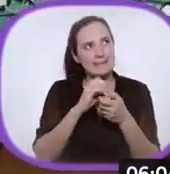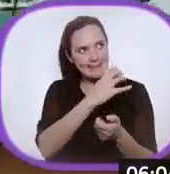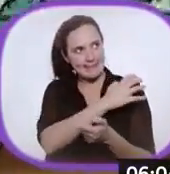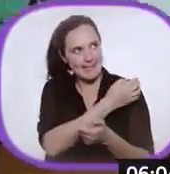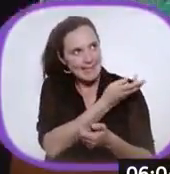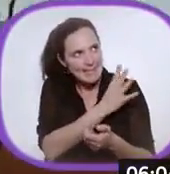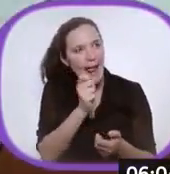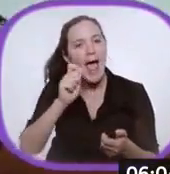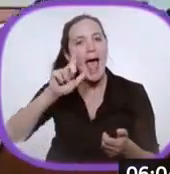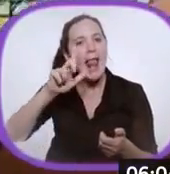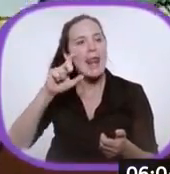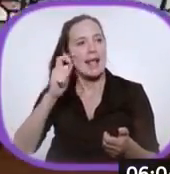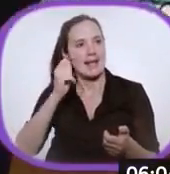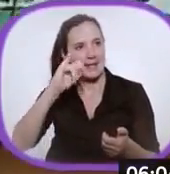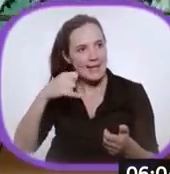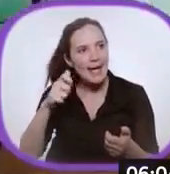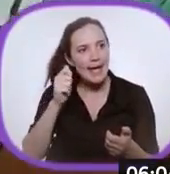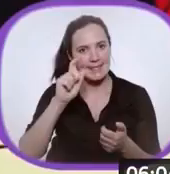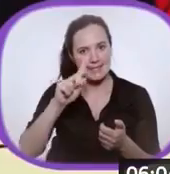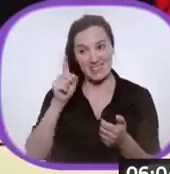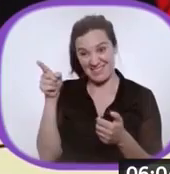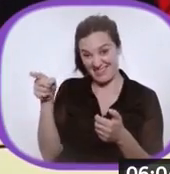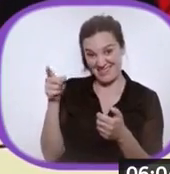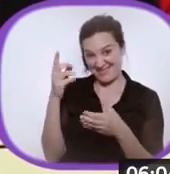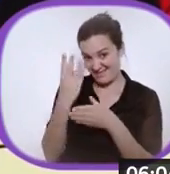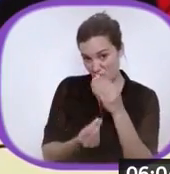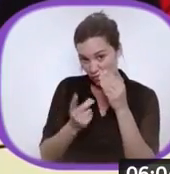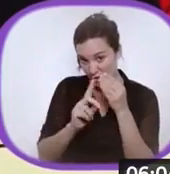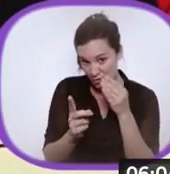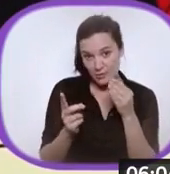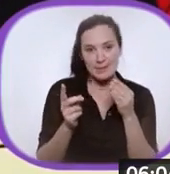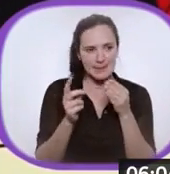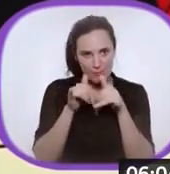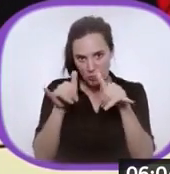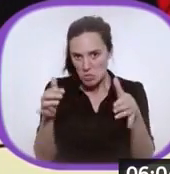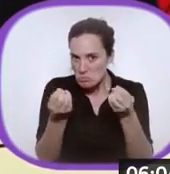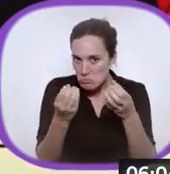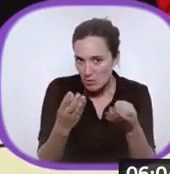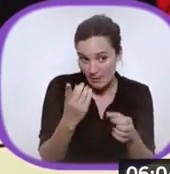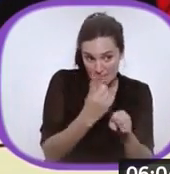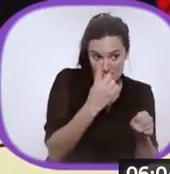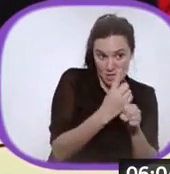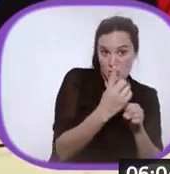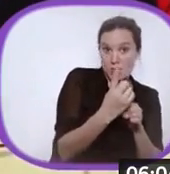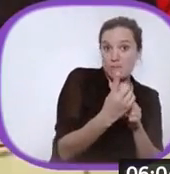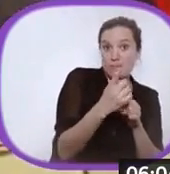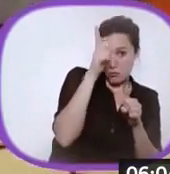Si el general Alcázar no falló, debemos estar en buena pista. Primero hablaremos con las autoridades del puerto de La Rochelle.